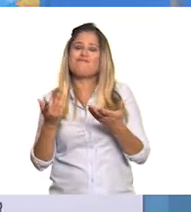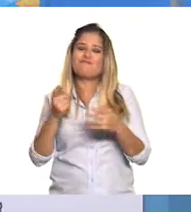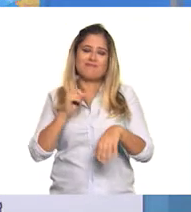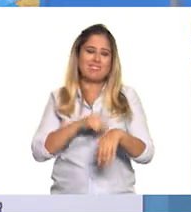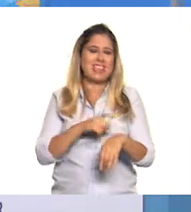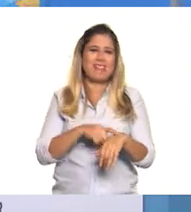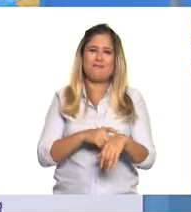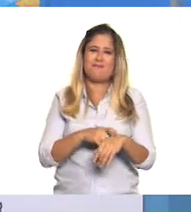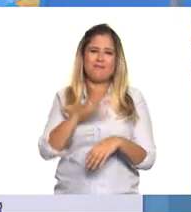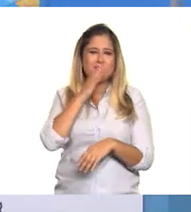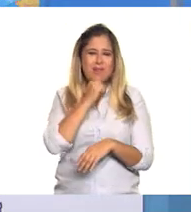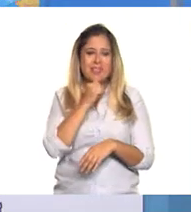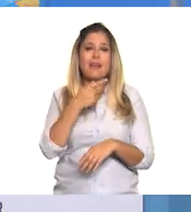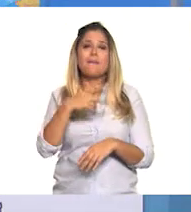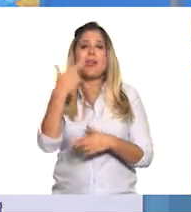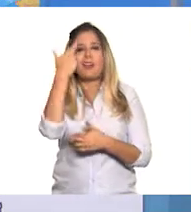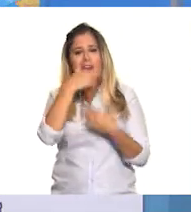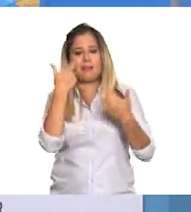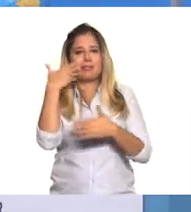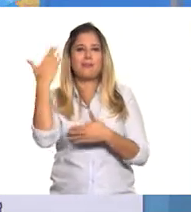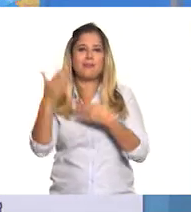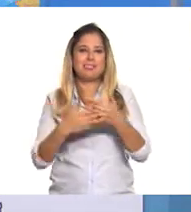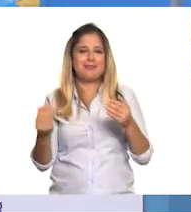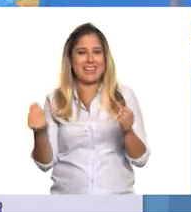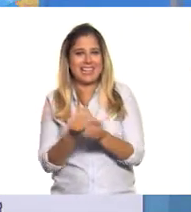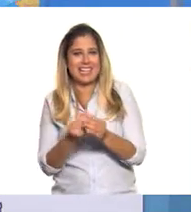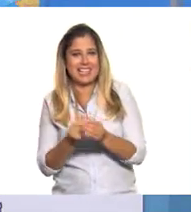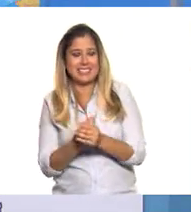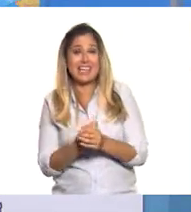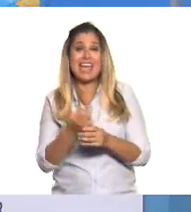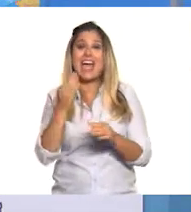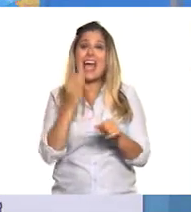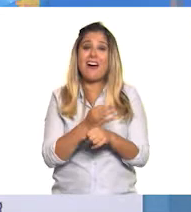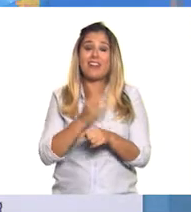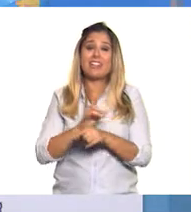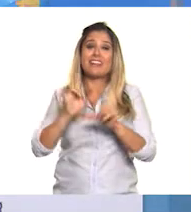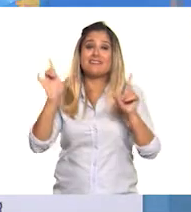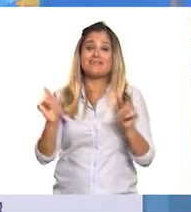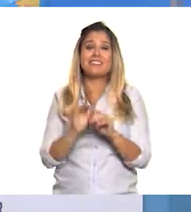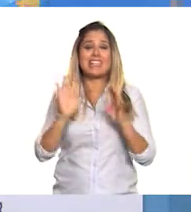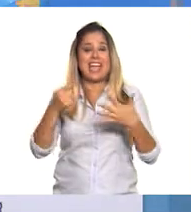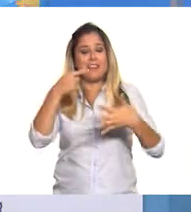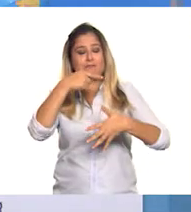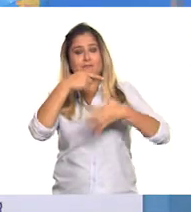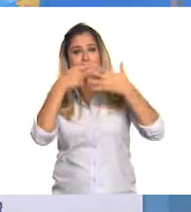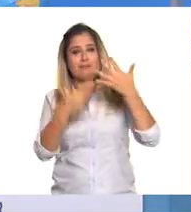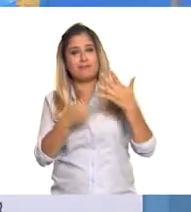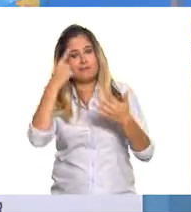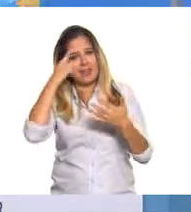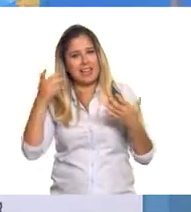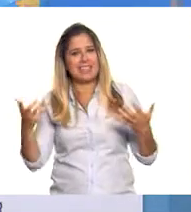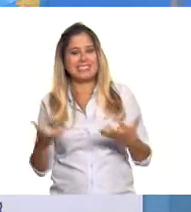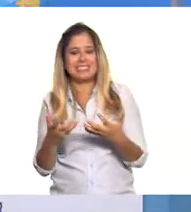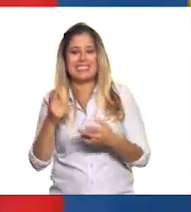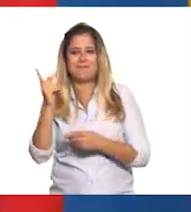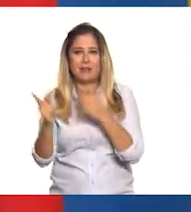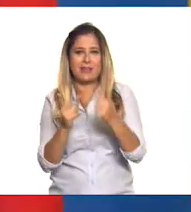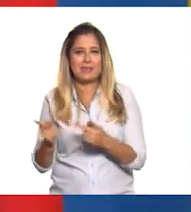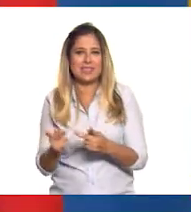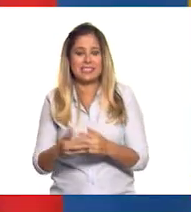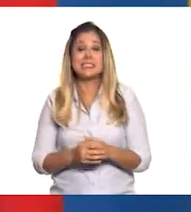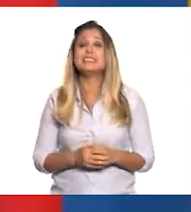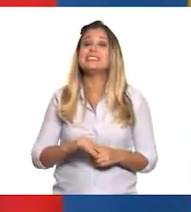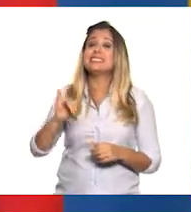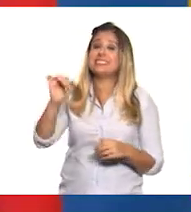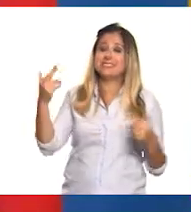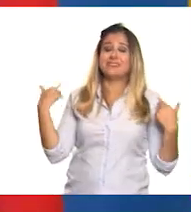y de Ton, pero las revisamos la siguiente clase. Por lo pronto, ya tenemos los elementos para llevar a cabo esta tarea, ¿cierto? Así es,